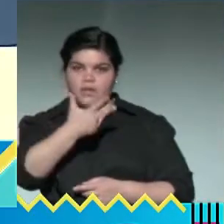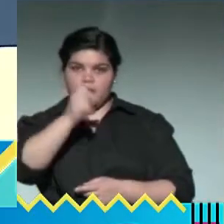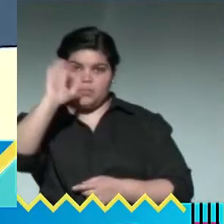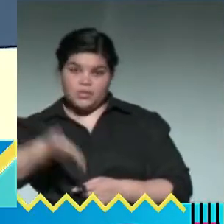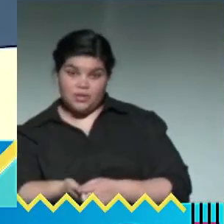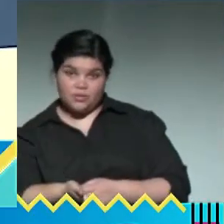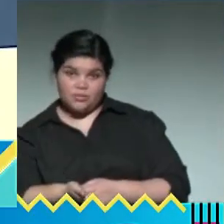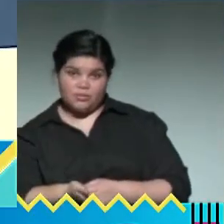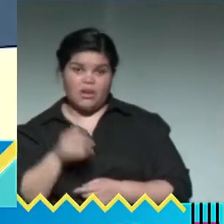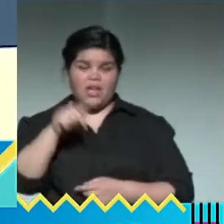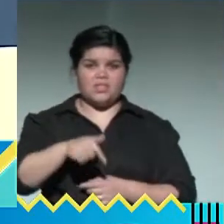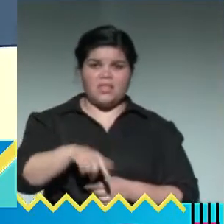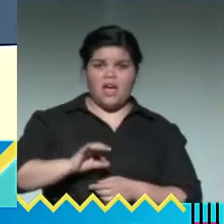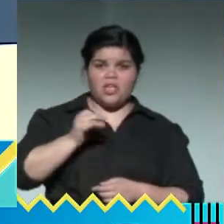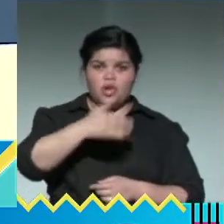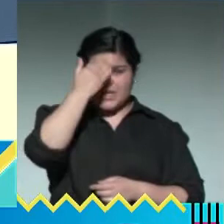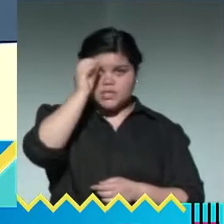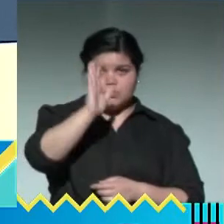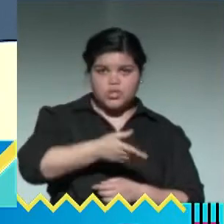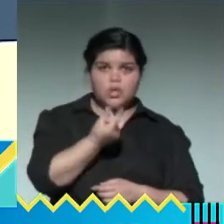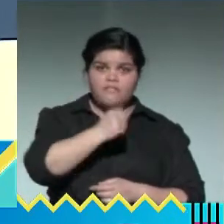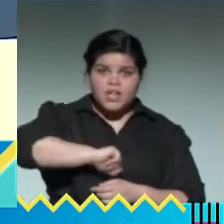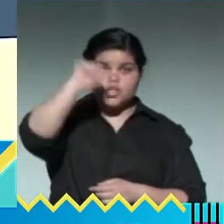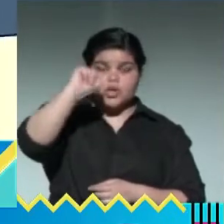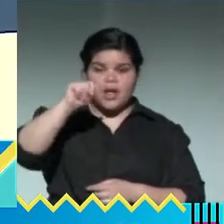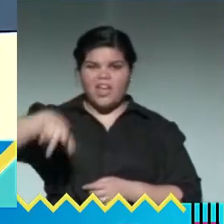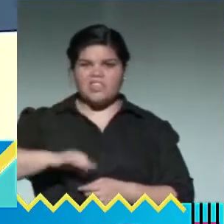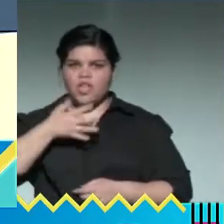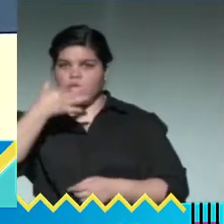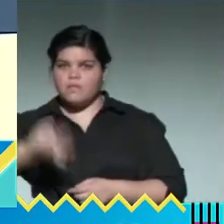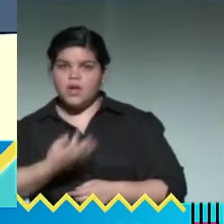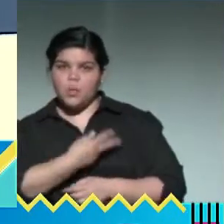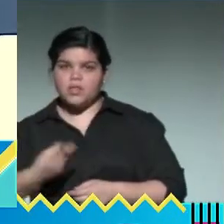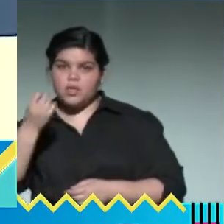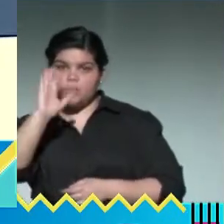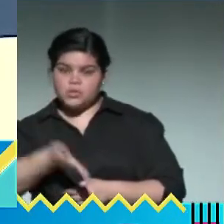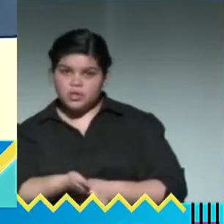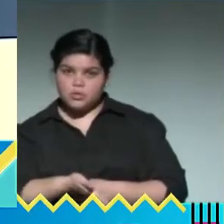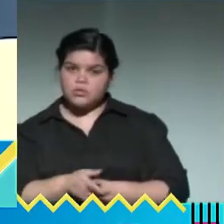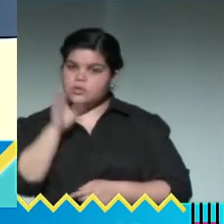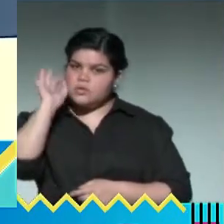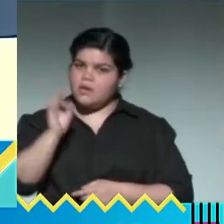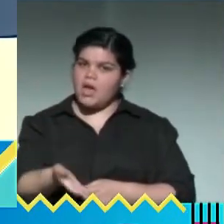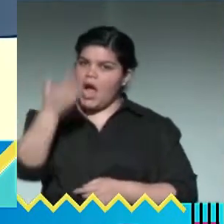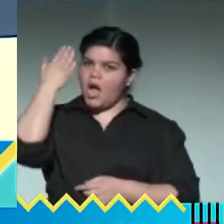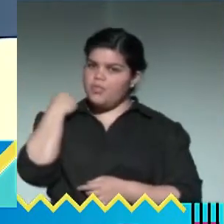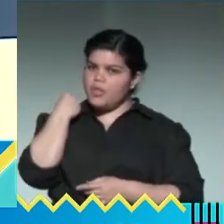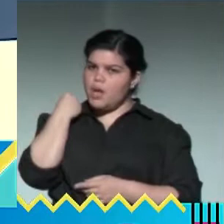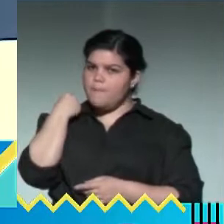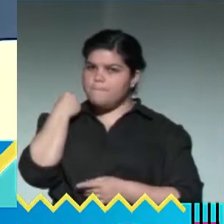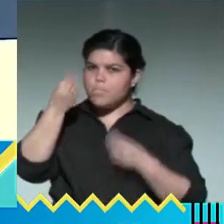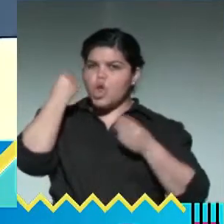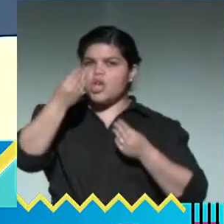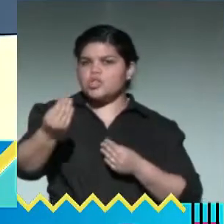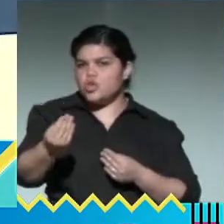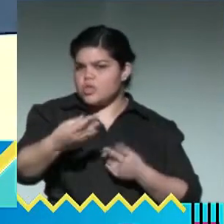en un 42%, porque, digo, como son todas proyecciones, también tenemos que ver para atrás a ver cómo funcionaron las proyecciones anteriores, para ver si eso tiene algún grado